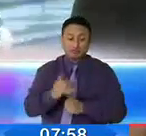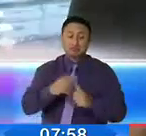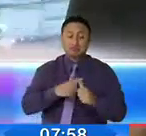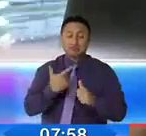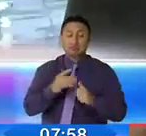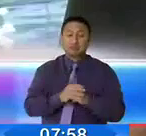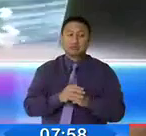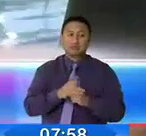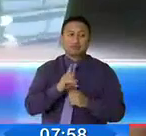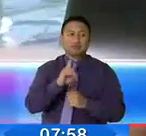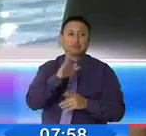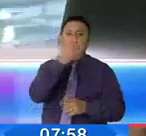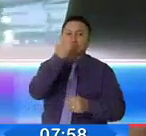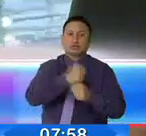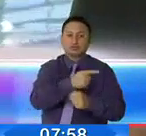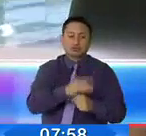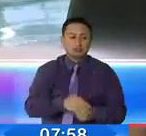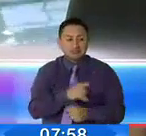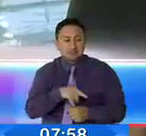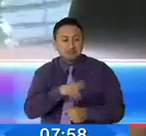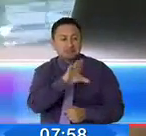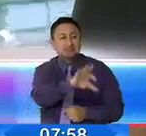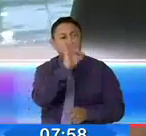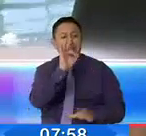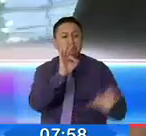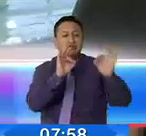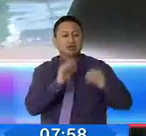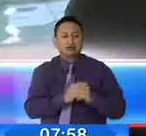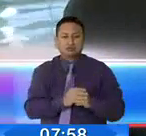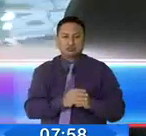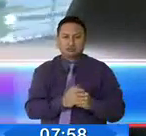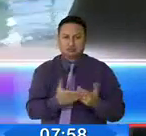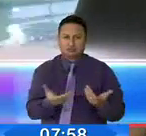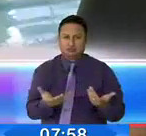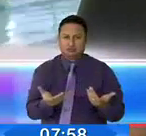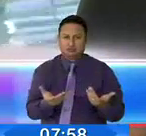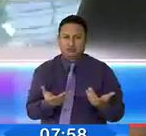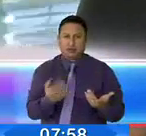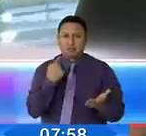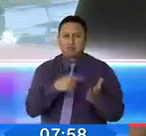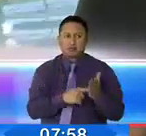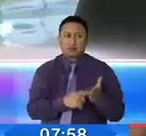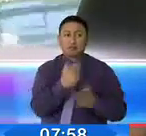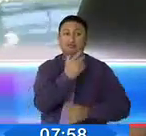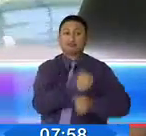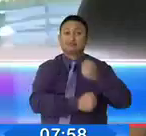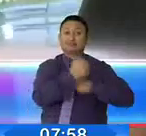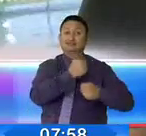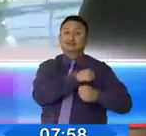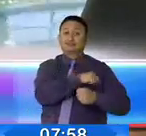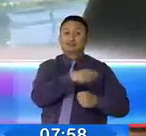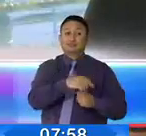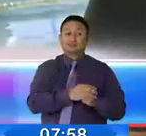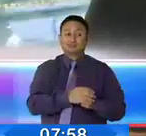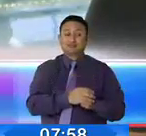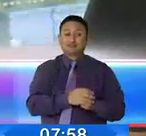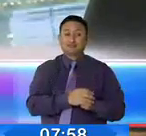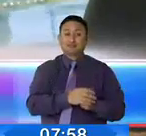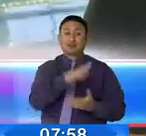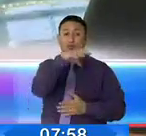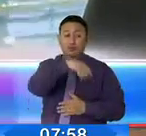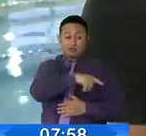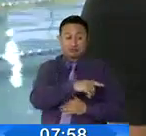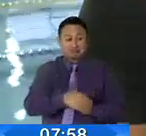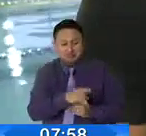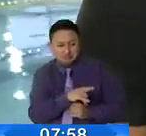una federación provincial o nacional. Para que tenga una idea, el año anterior hubo 10 seleccionados